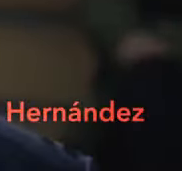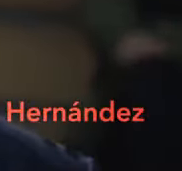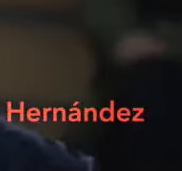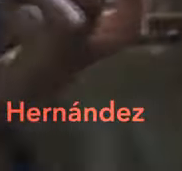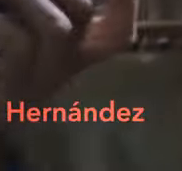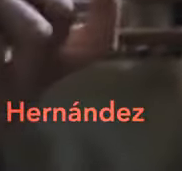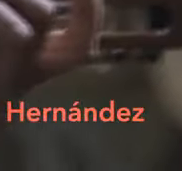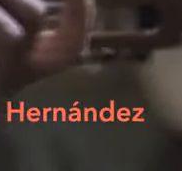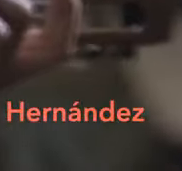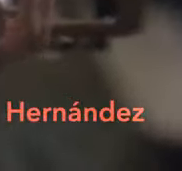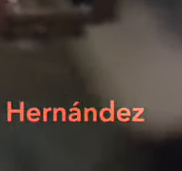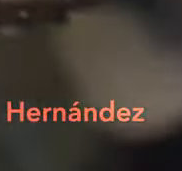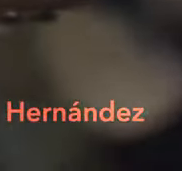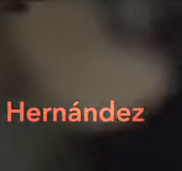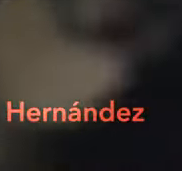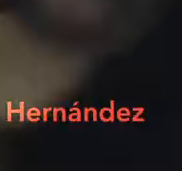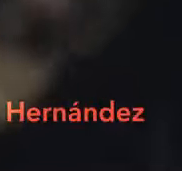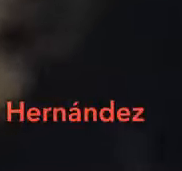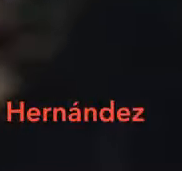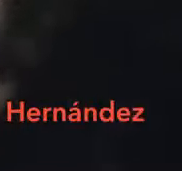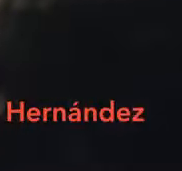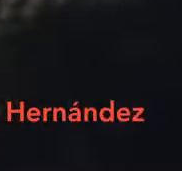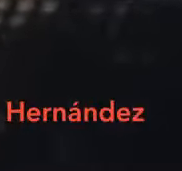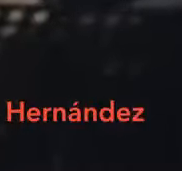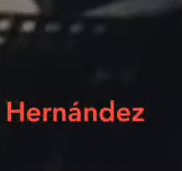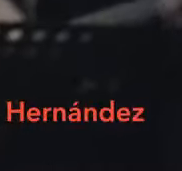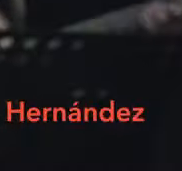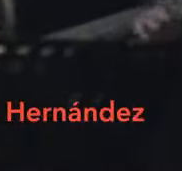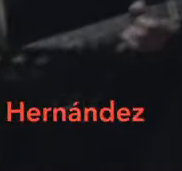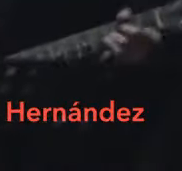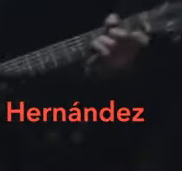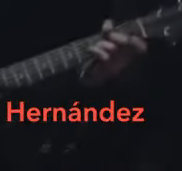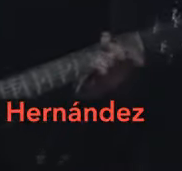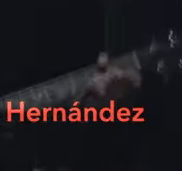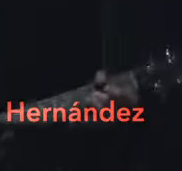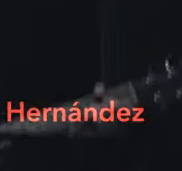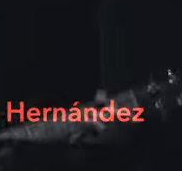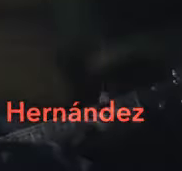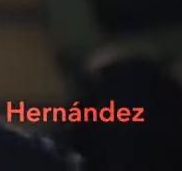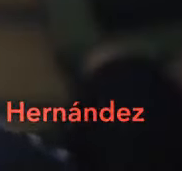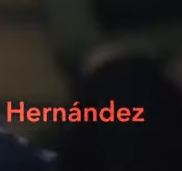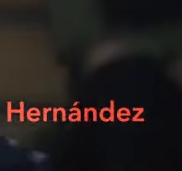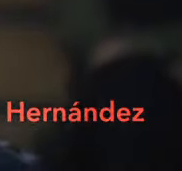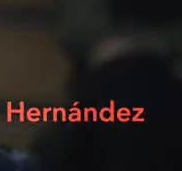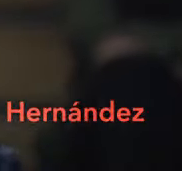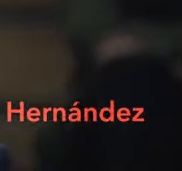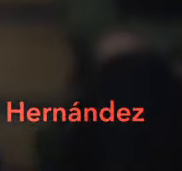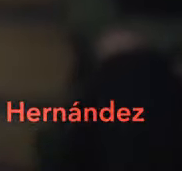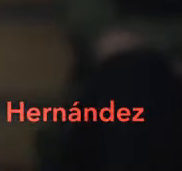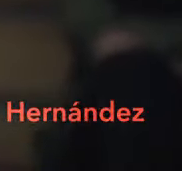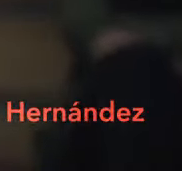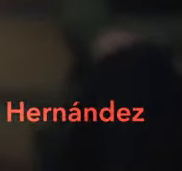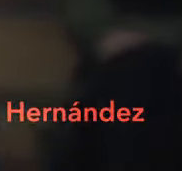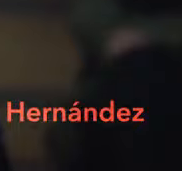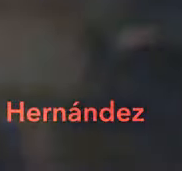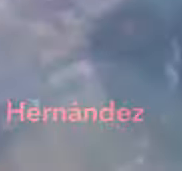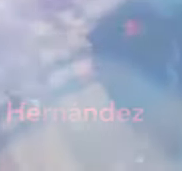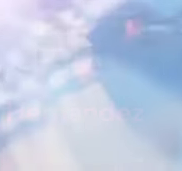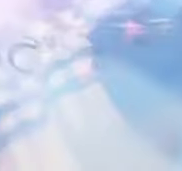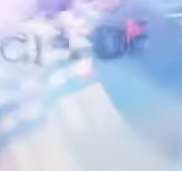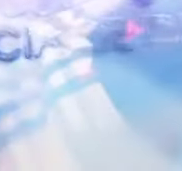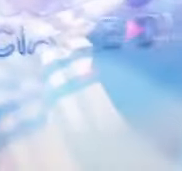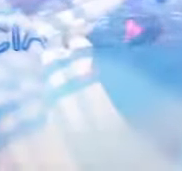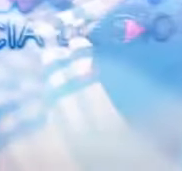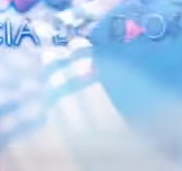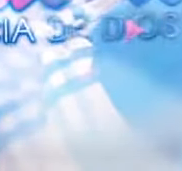no pierdas la esperanza. Él está en control. Y